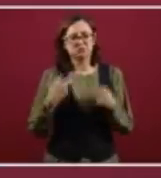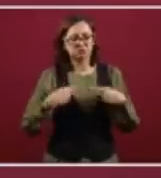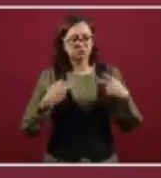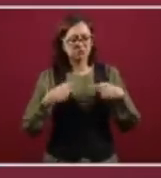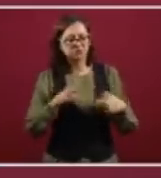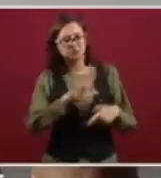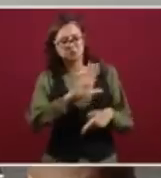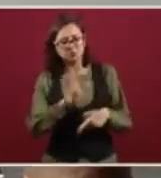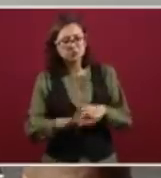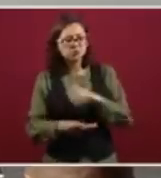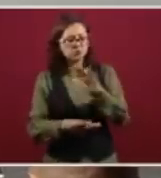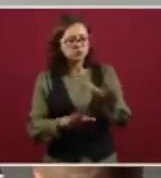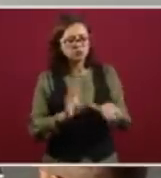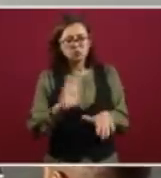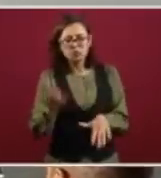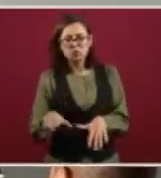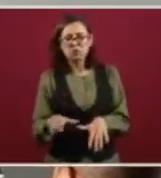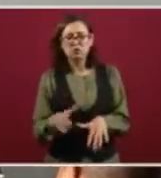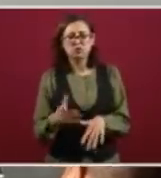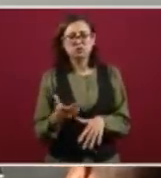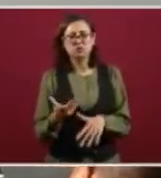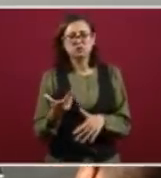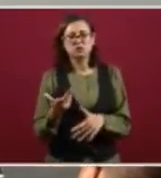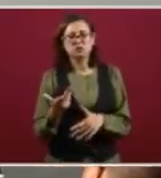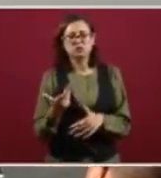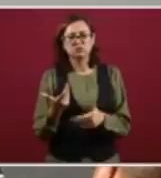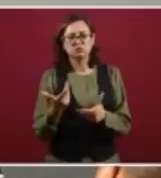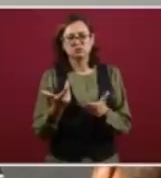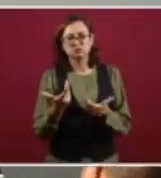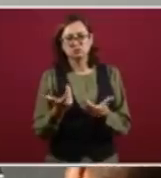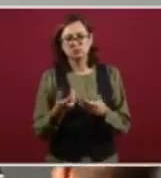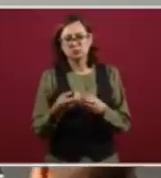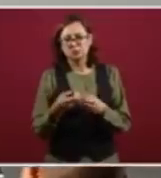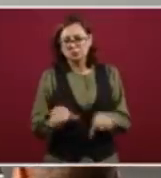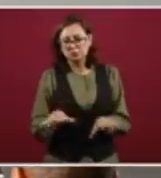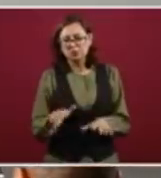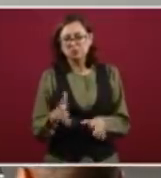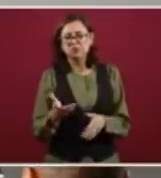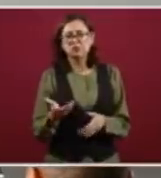difuntos, de quienes perdían la vida,